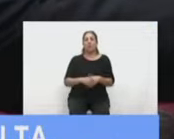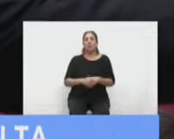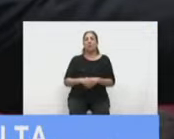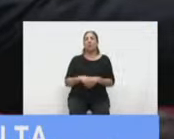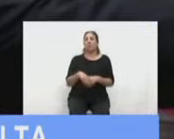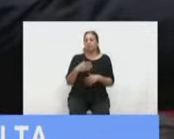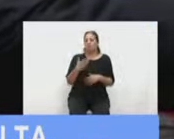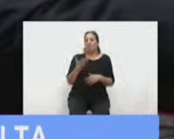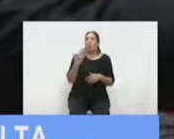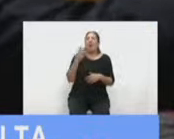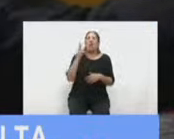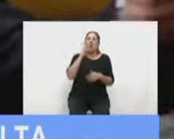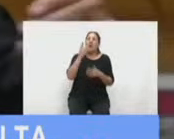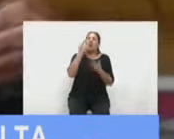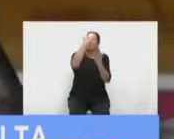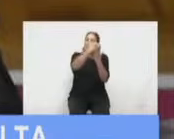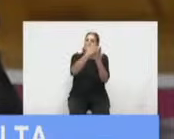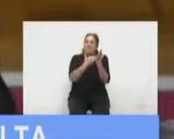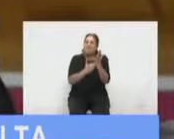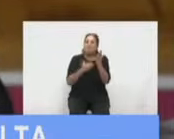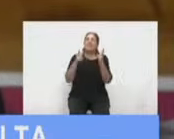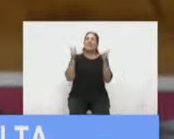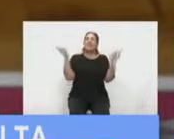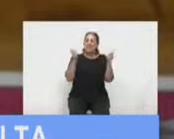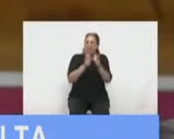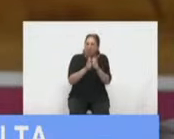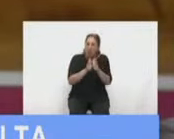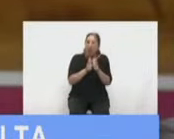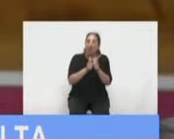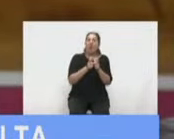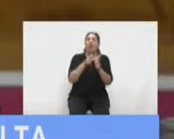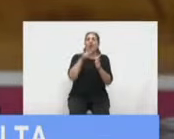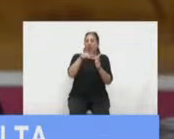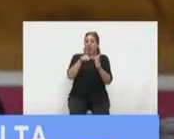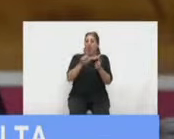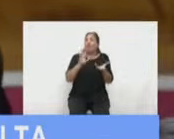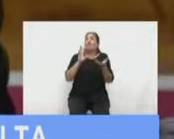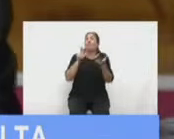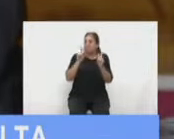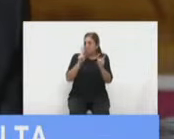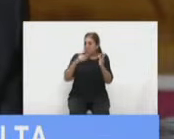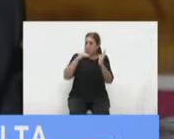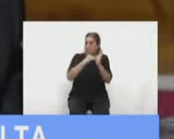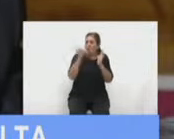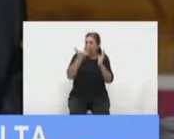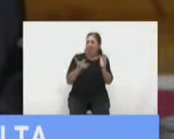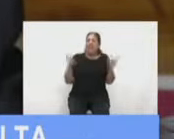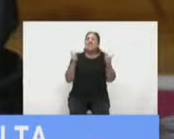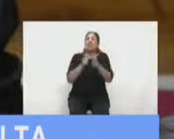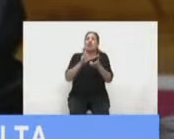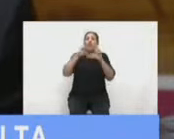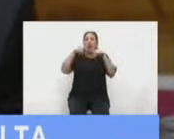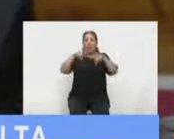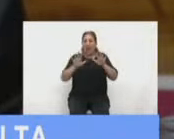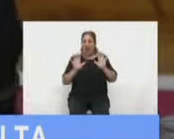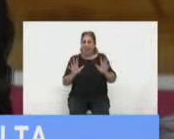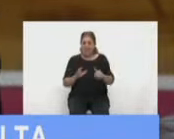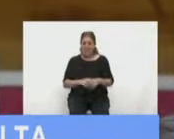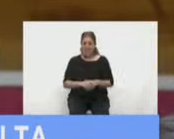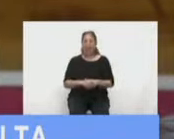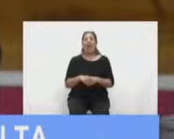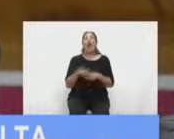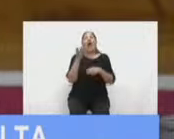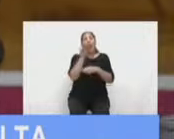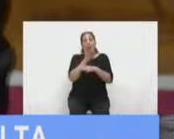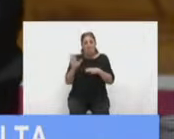que haya interrumpido este debate tan intenso e interesante. No, siempre es un placer hablar con